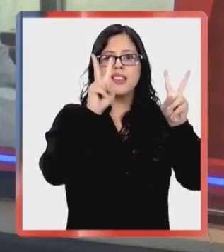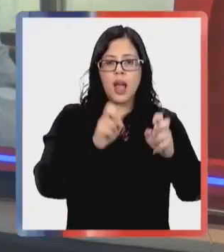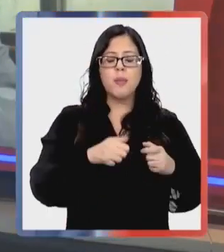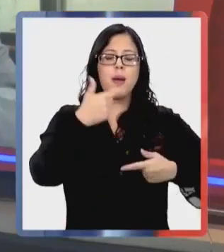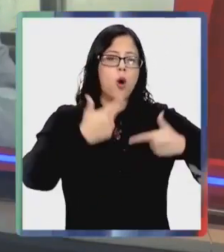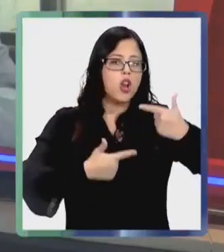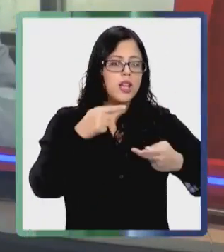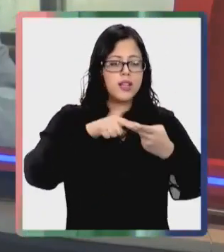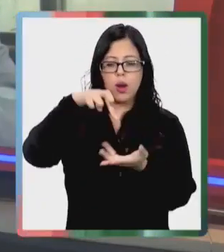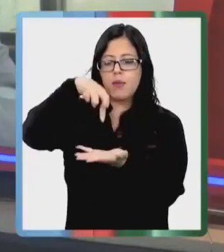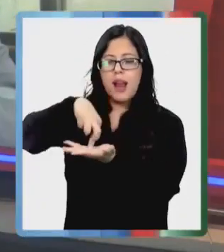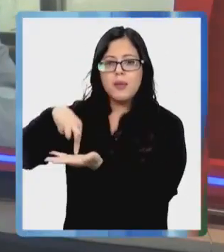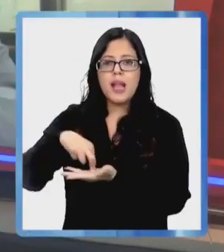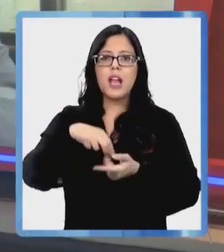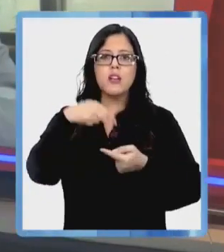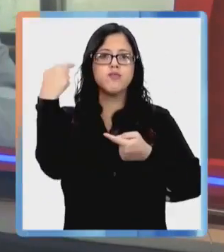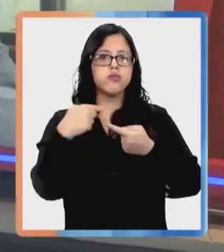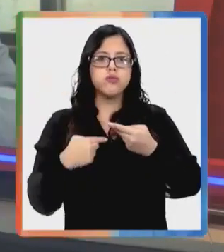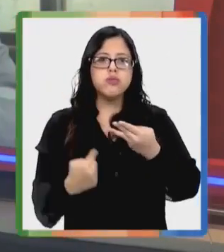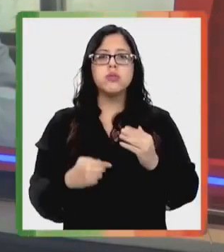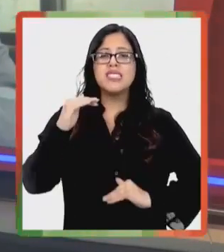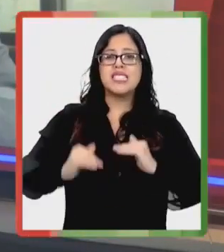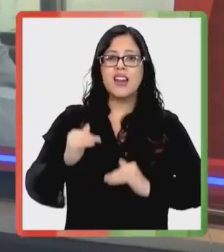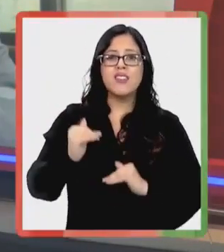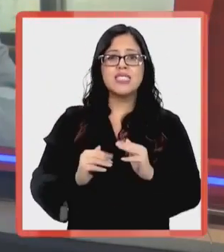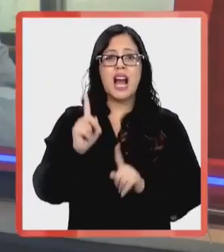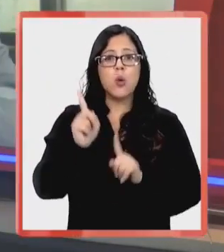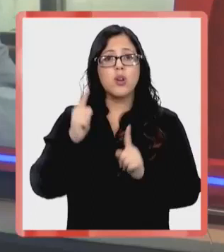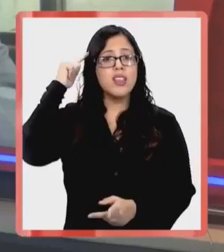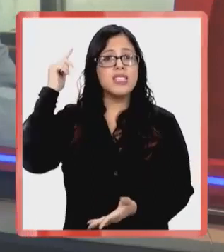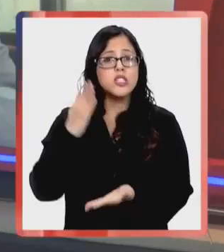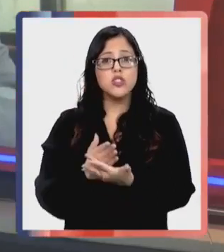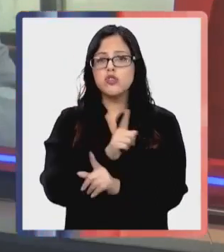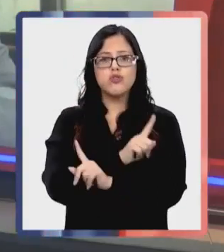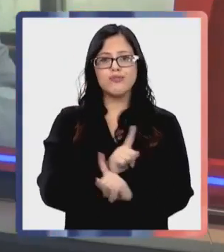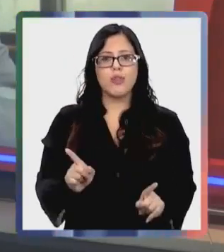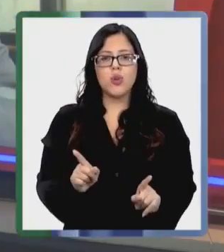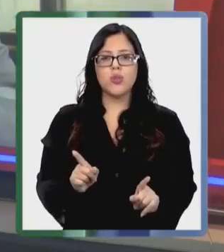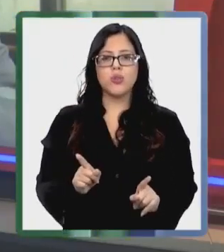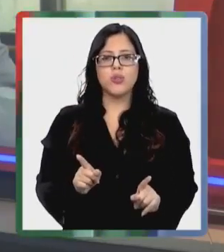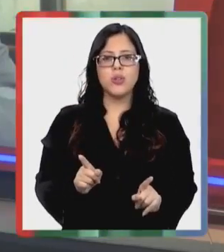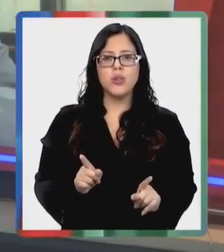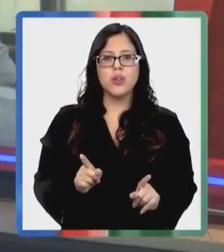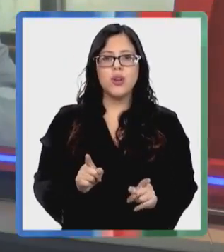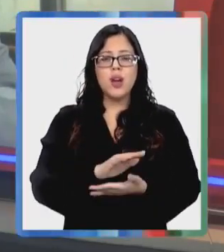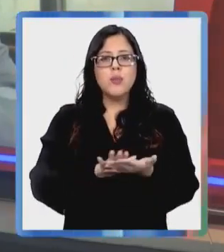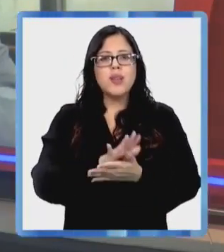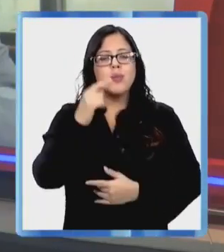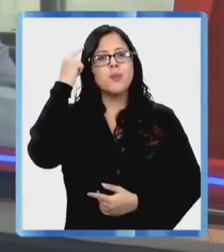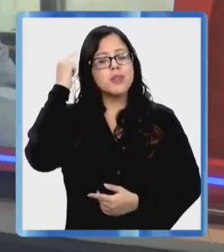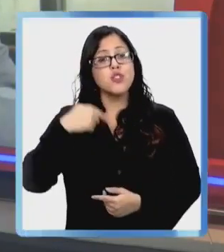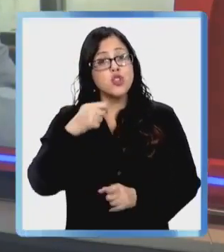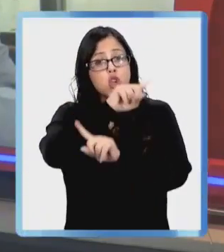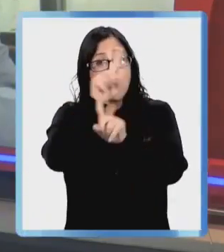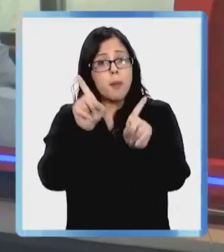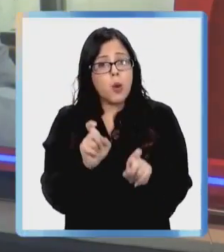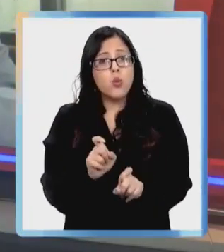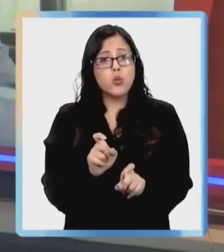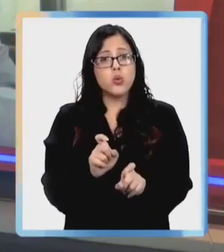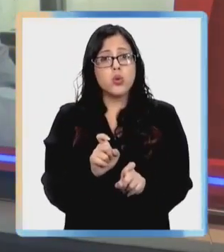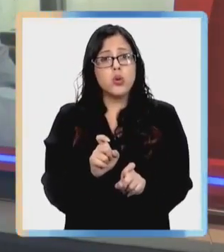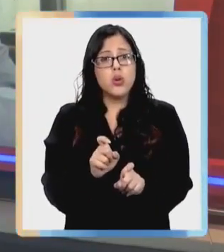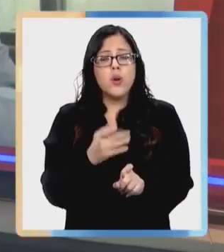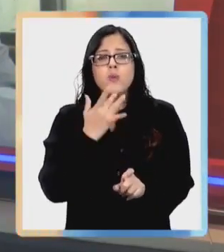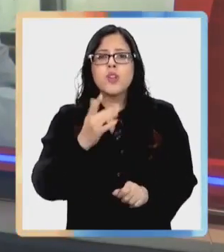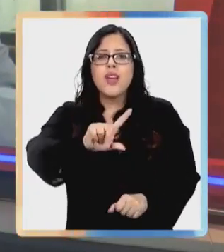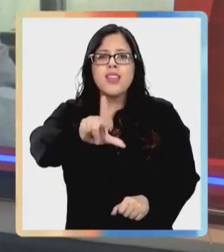sectores, políticos, parlamentarios, en fin, que hacen a veces que algunas decisiones no se tomen? Y yo pienso, por ejemplo, se lo pregunto con